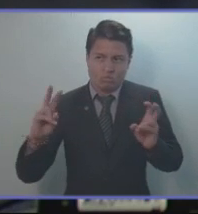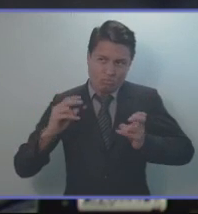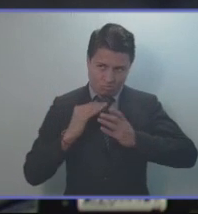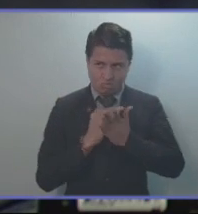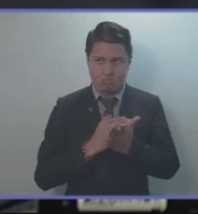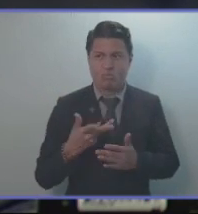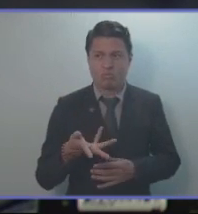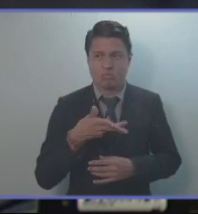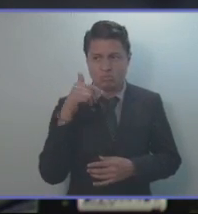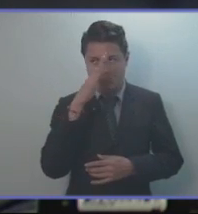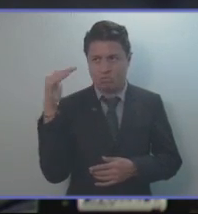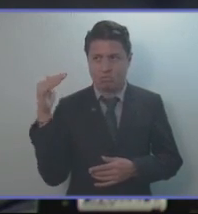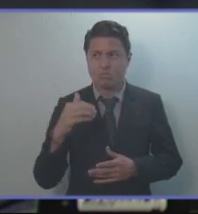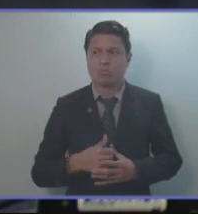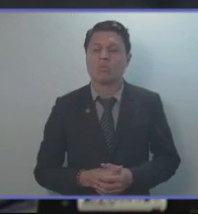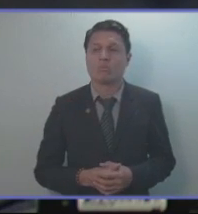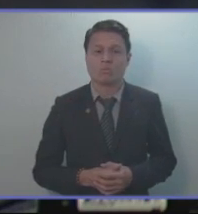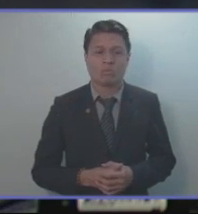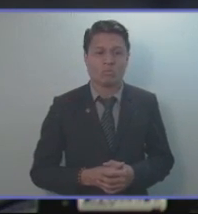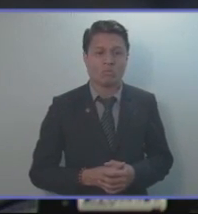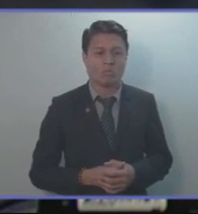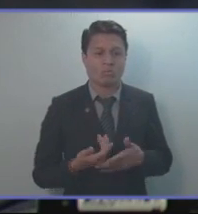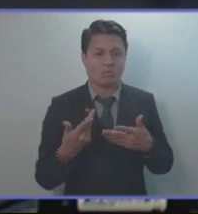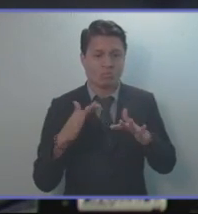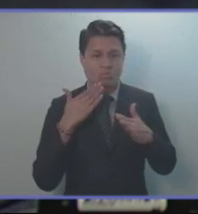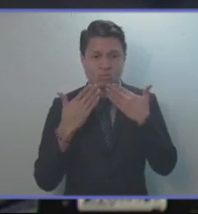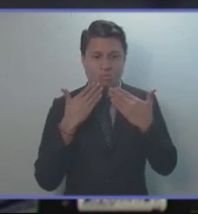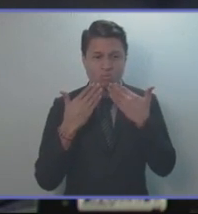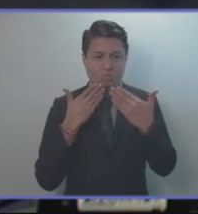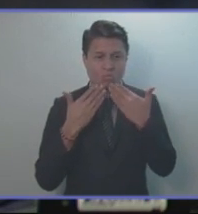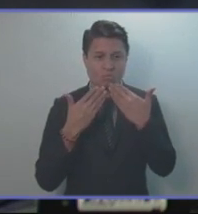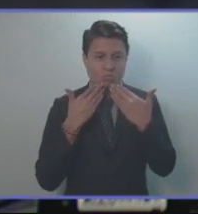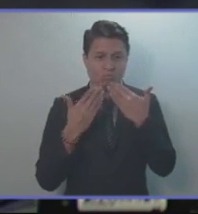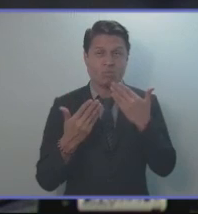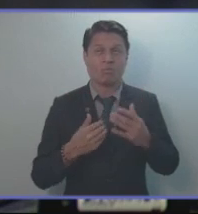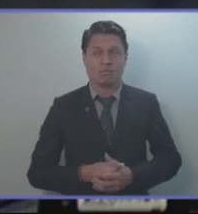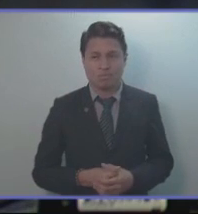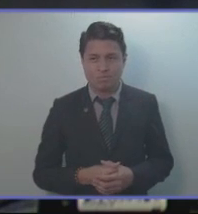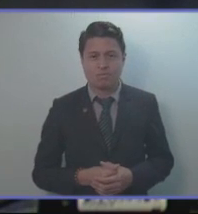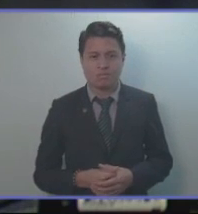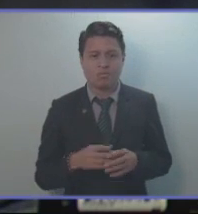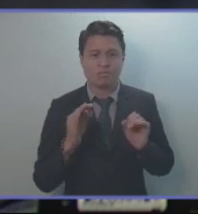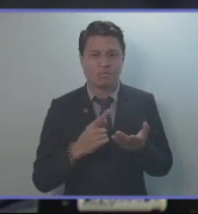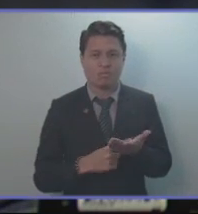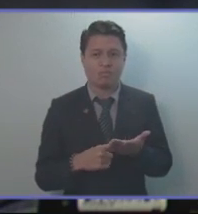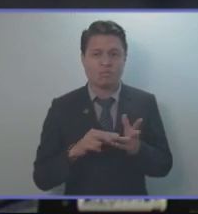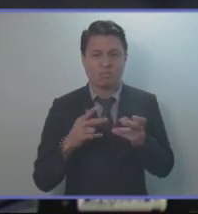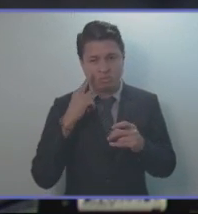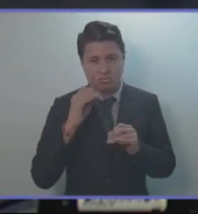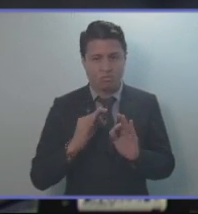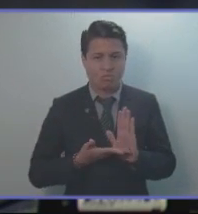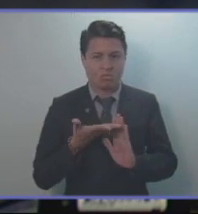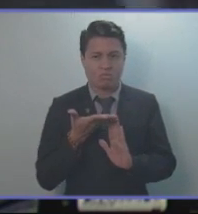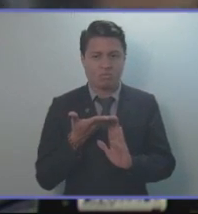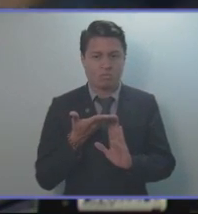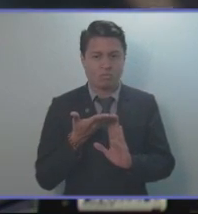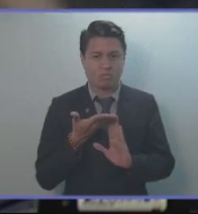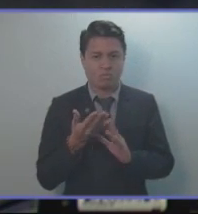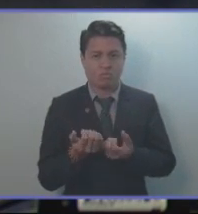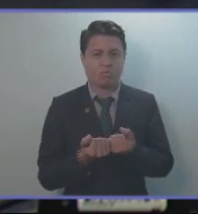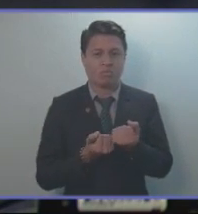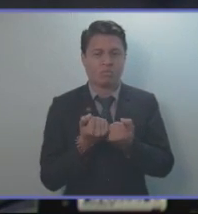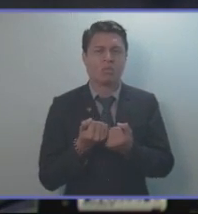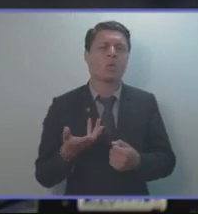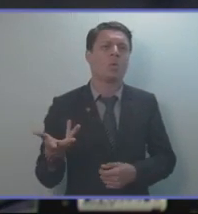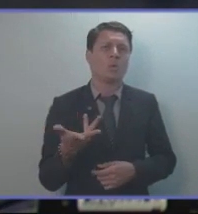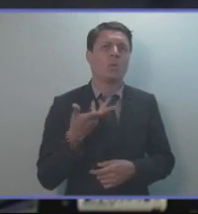agenda nacional. Se habla con mucha propiedad que no podemos estar apostándole a un desarrollo sostenible en